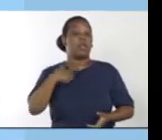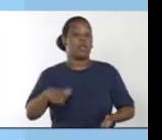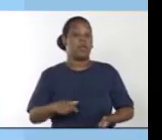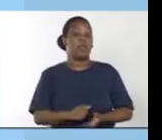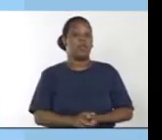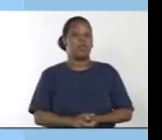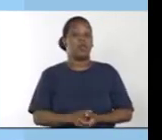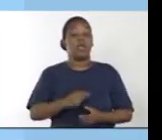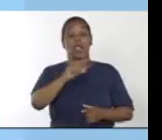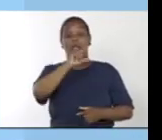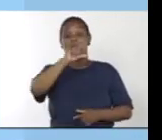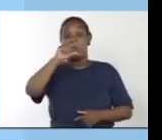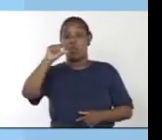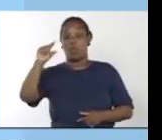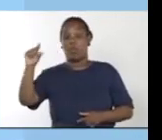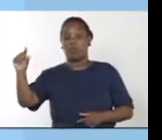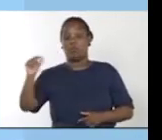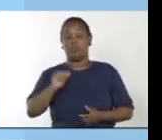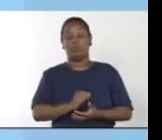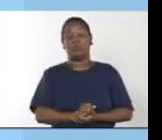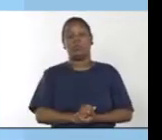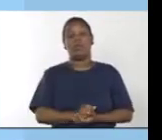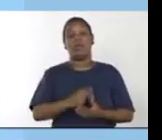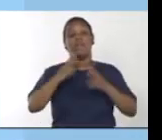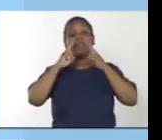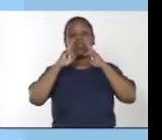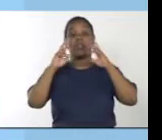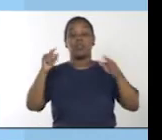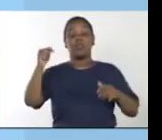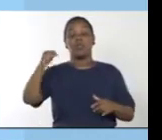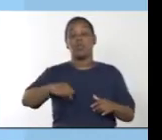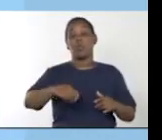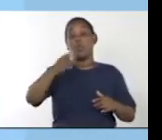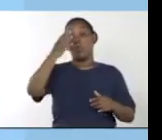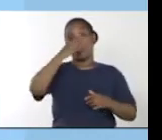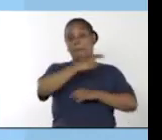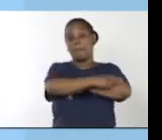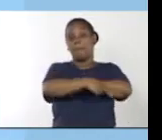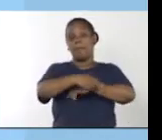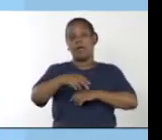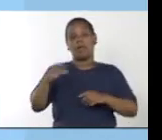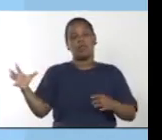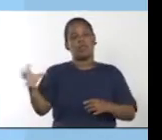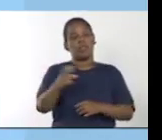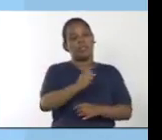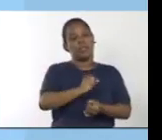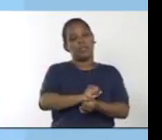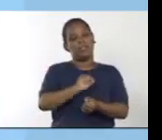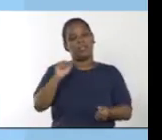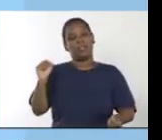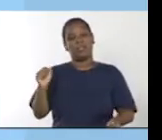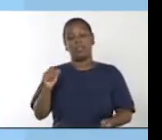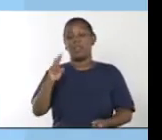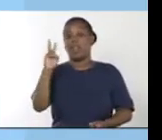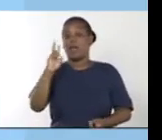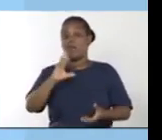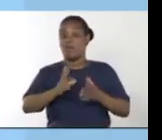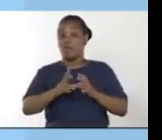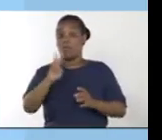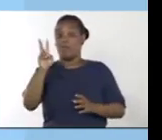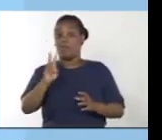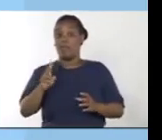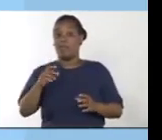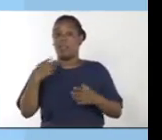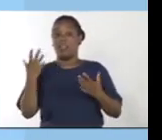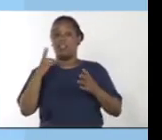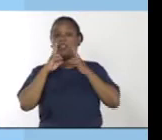Por ejemplo, en la oración, vivimos en un país completamente libre. La forma verbal